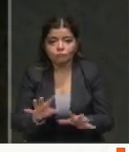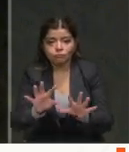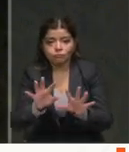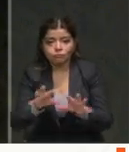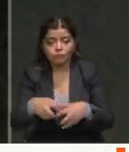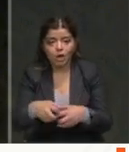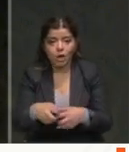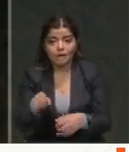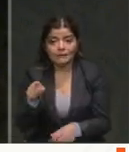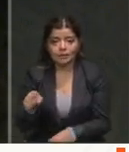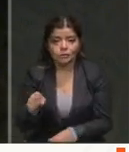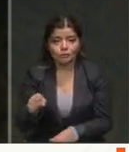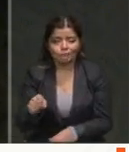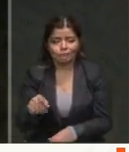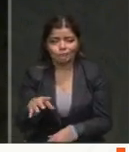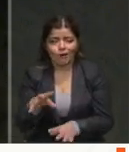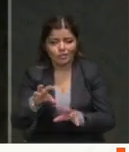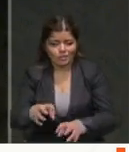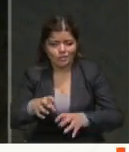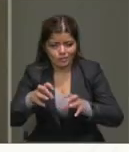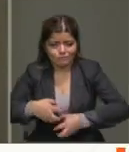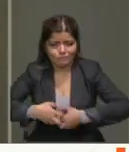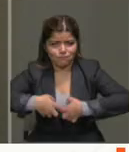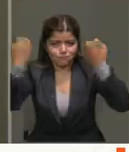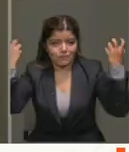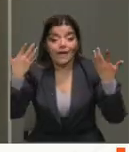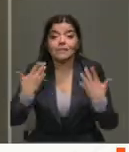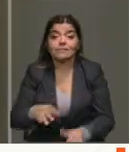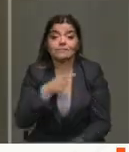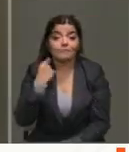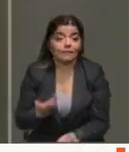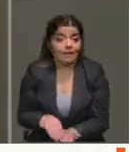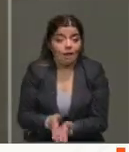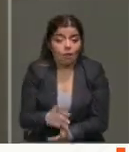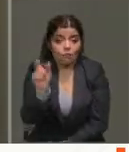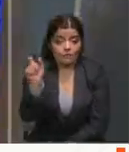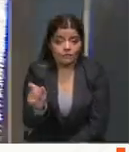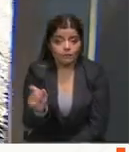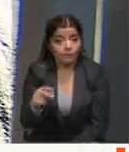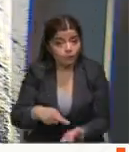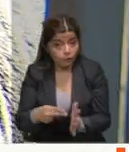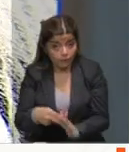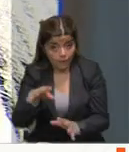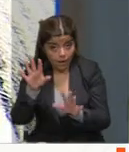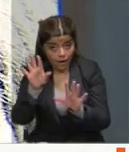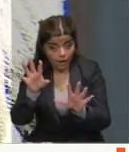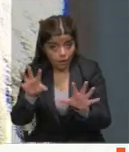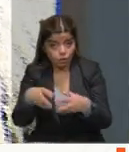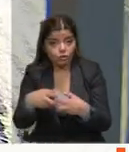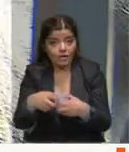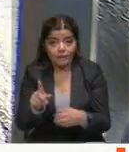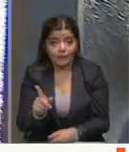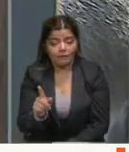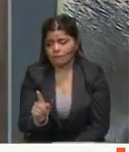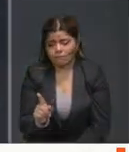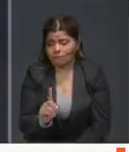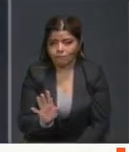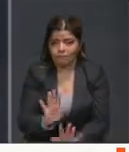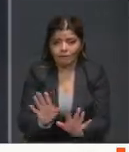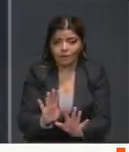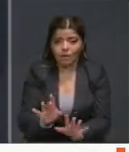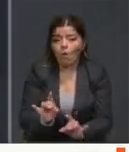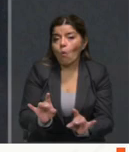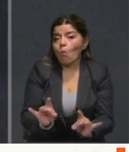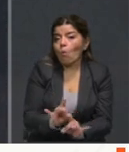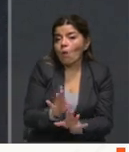de eso, son asesinos porque ya mataron a una persona. El problema no son los animales, tampoco si son o no de raza. Cualquiera podría